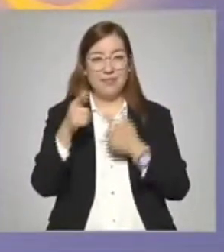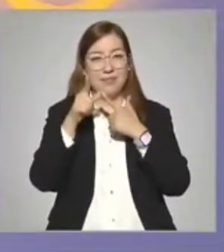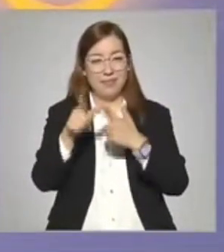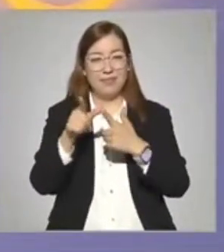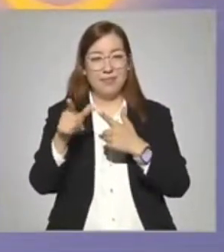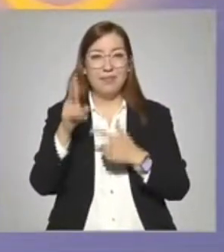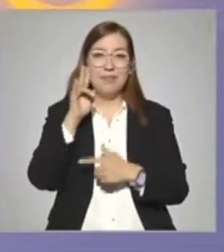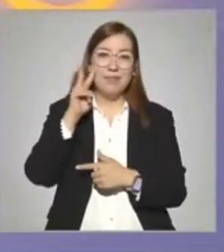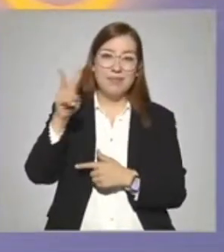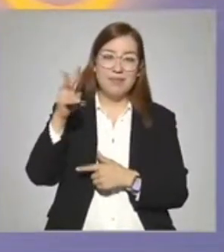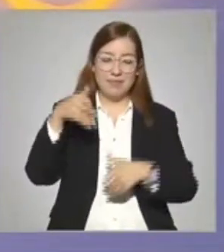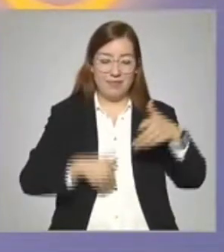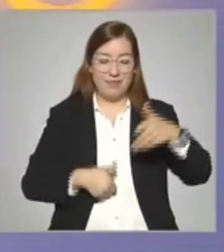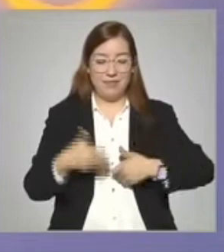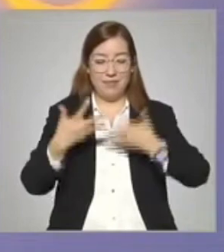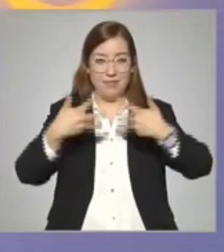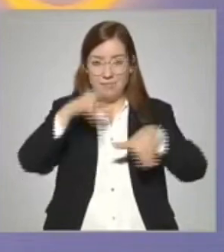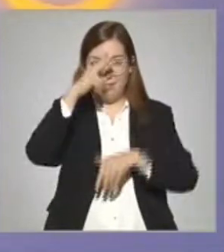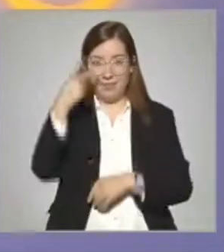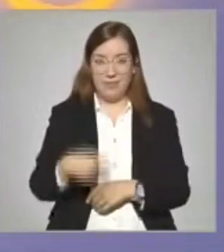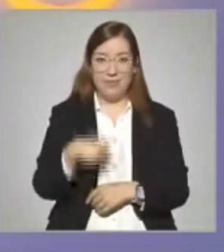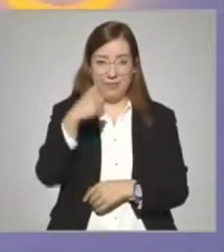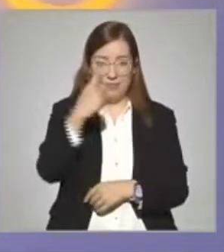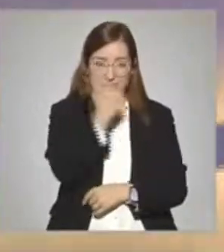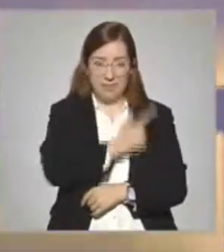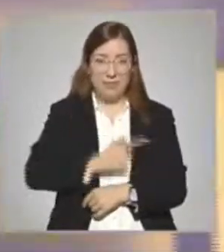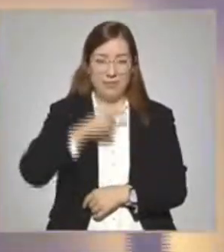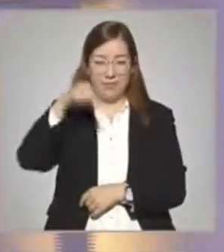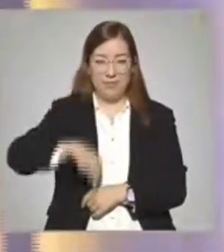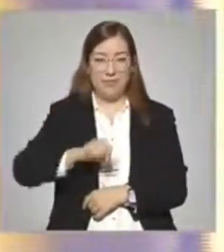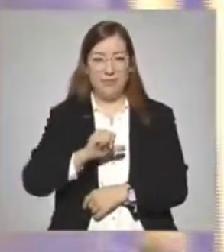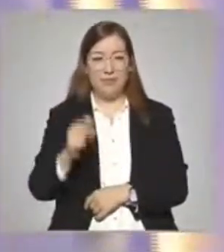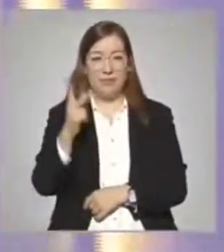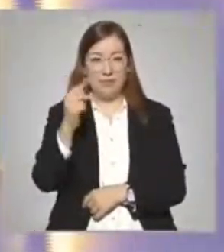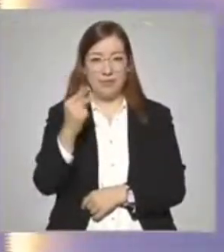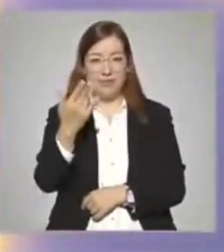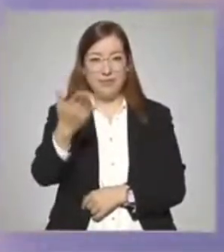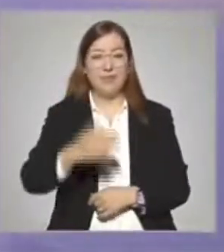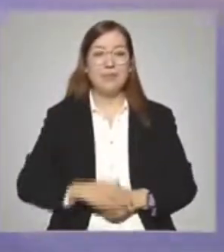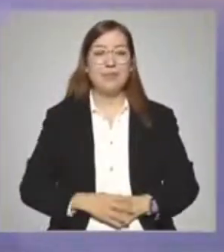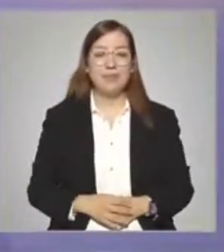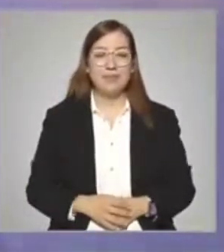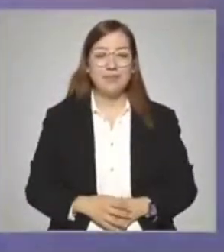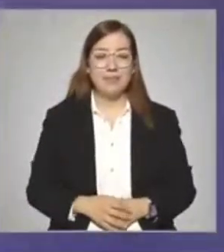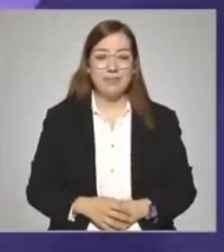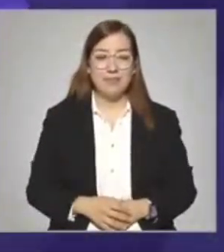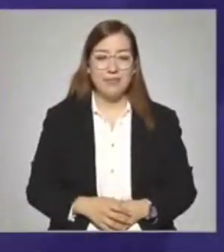disfrutando y recorriendo el teatro mexicano como a ti te gusta verlo. Por el 11.